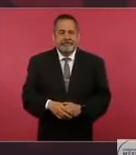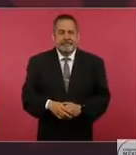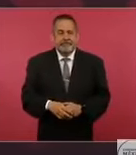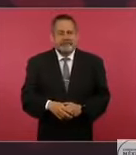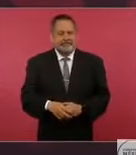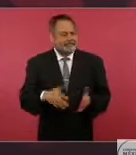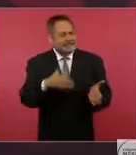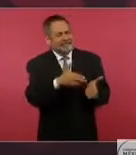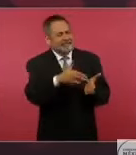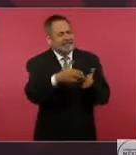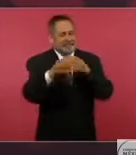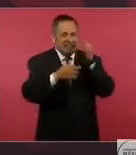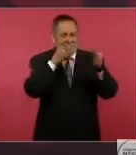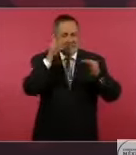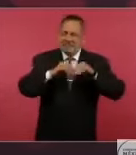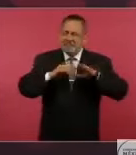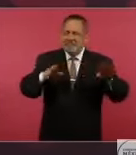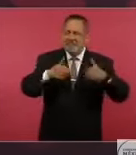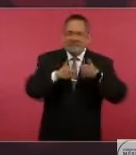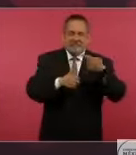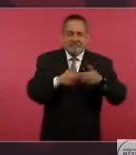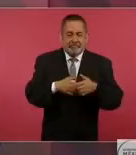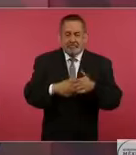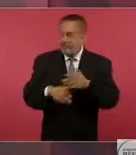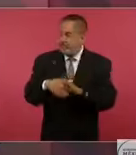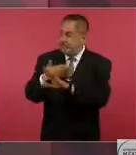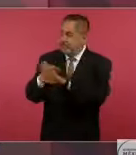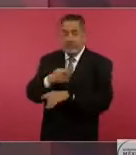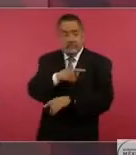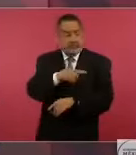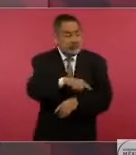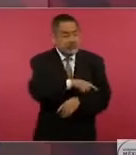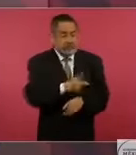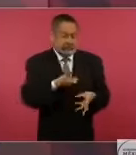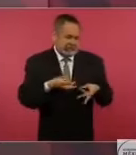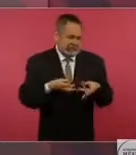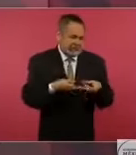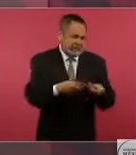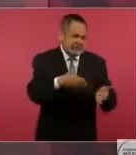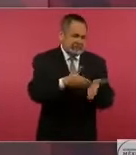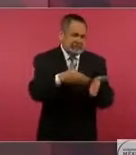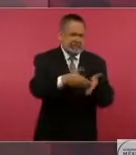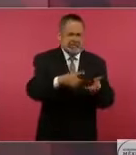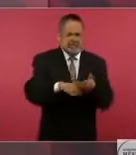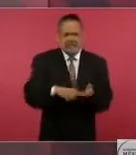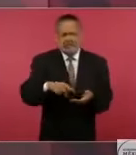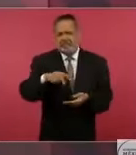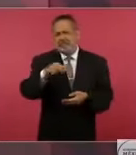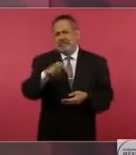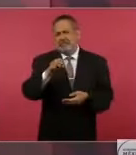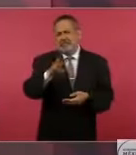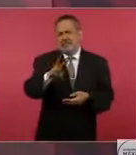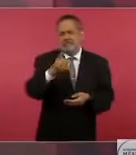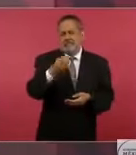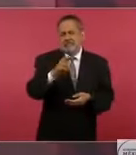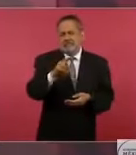Millones de mensajes y millones de pesos. Y el New York Times, y la DEA,